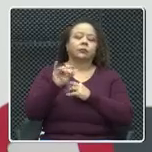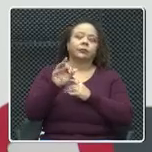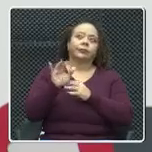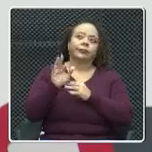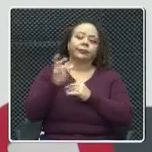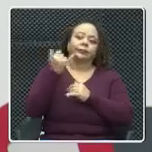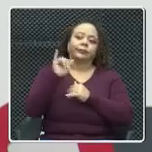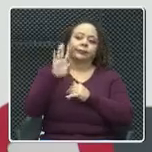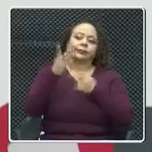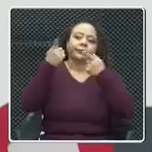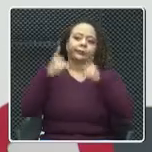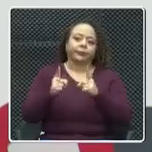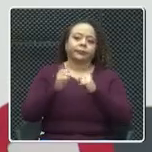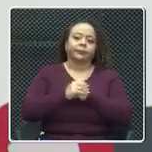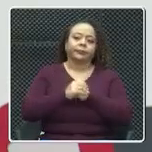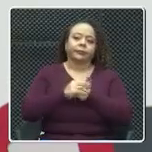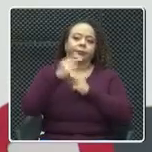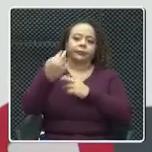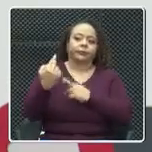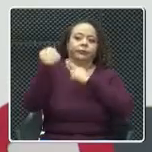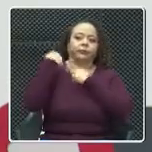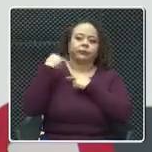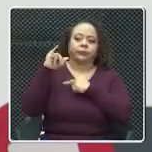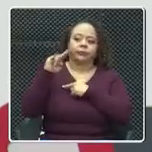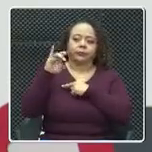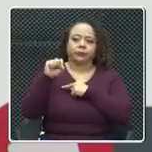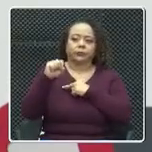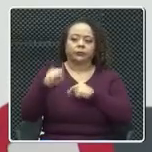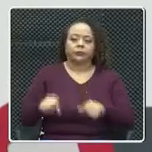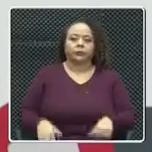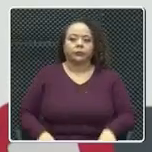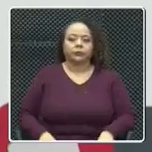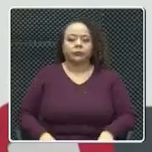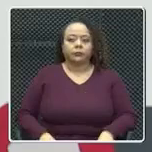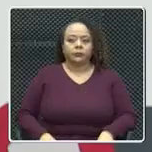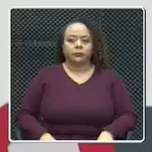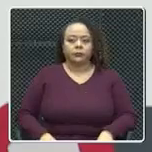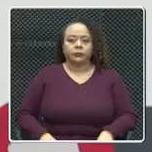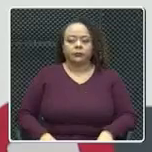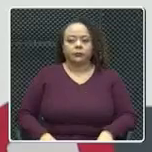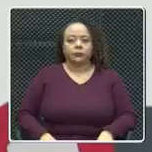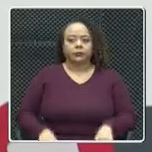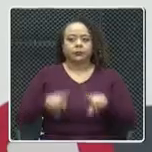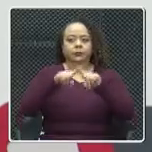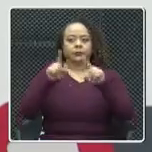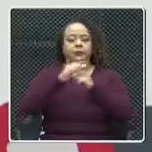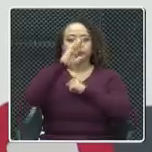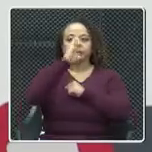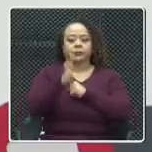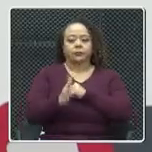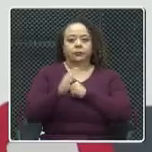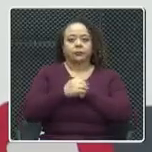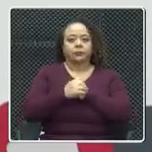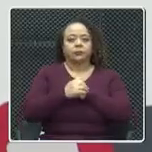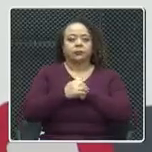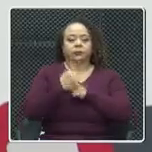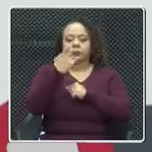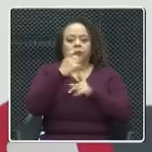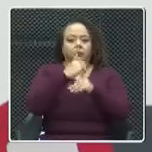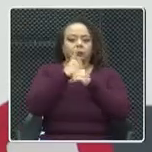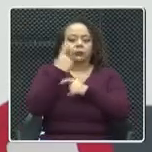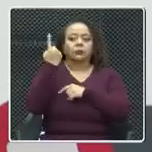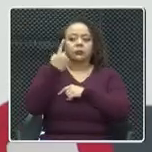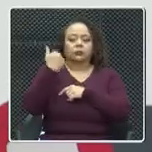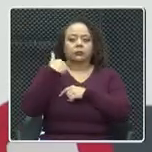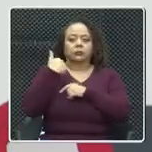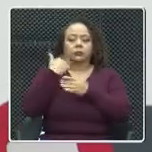vamos a ver, si su caso no compete a las instancias del Instituto Nacional de Seguros. Pero nunca se va a dejar en indefensión, siempre